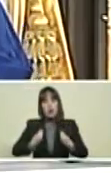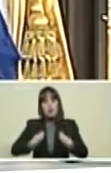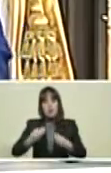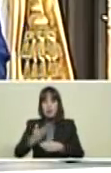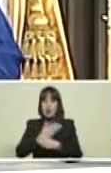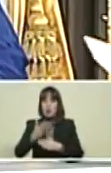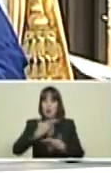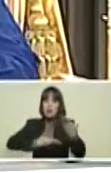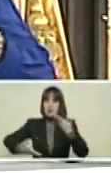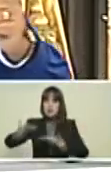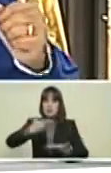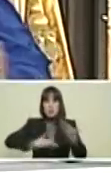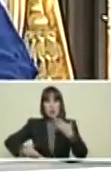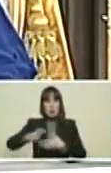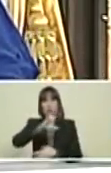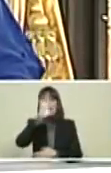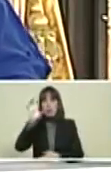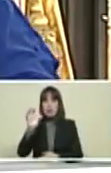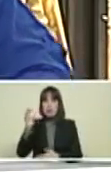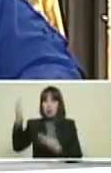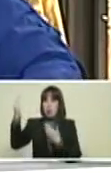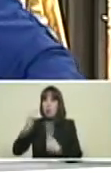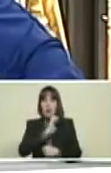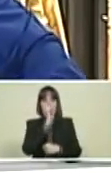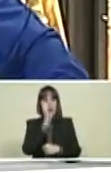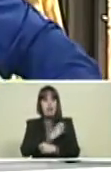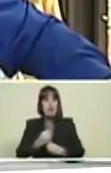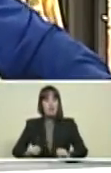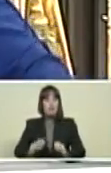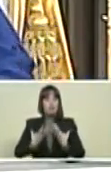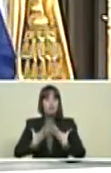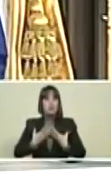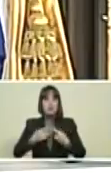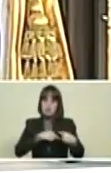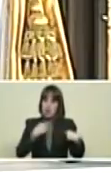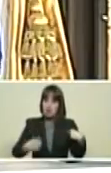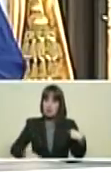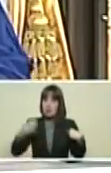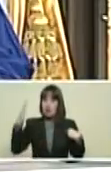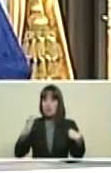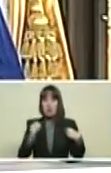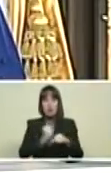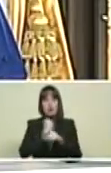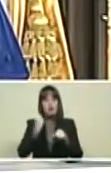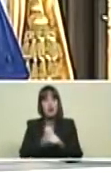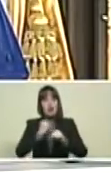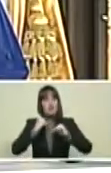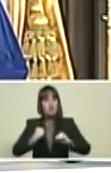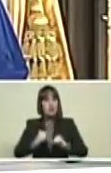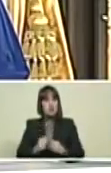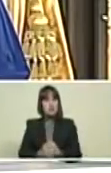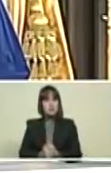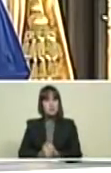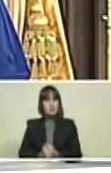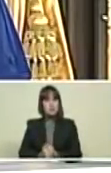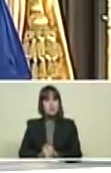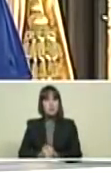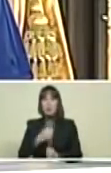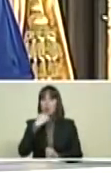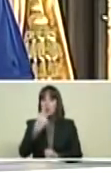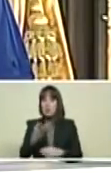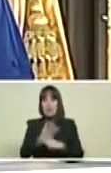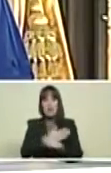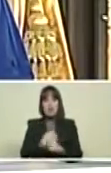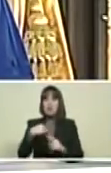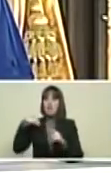cooperación. Vengo lleno de energía de la China. Vengo a trabajar con mucha fuerza. Como les dije,